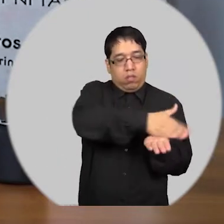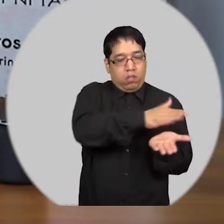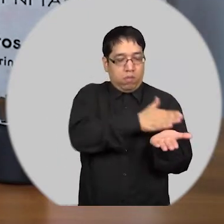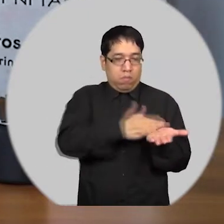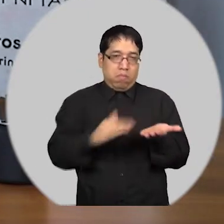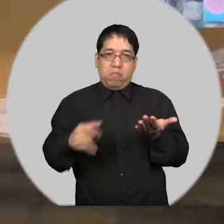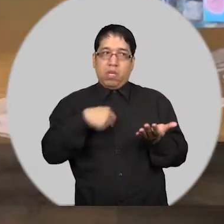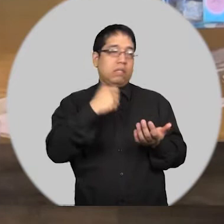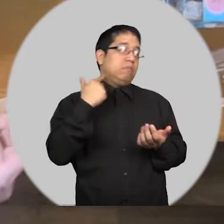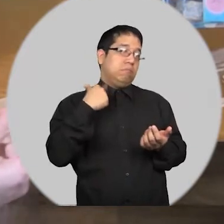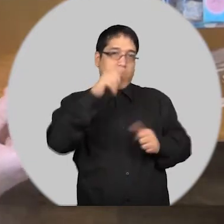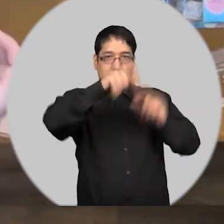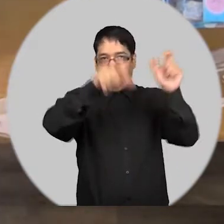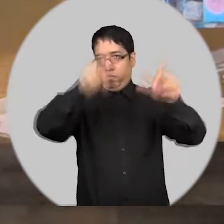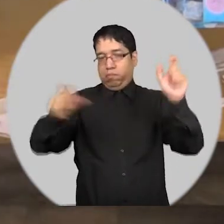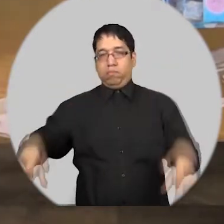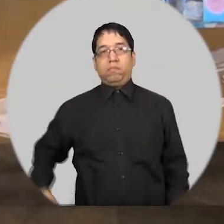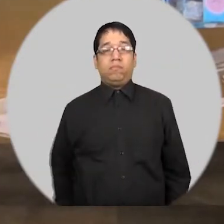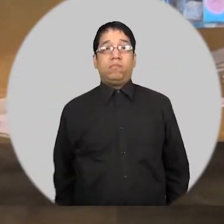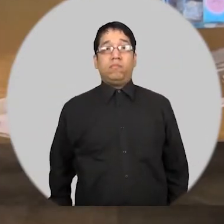Esto sí les gusta.